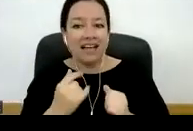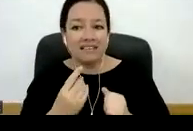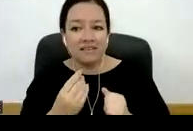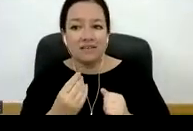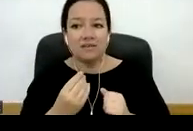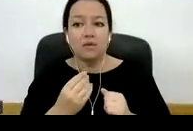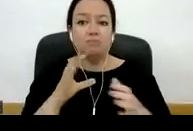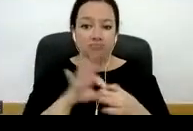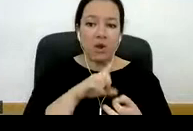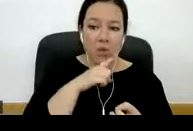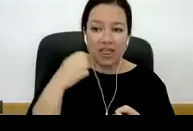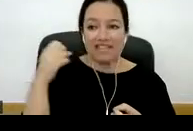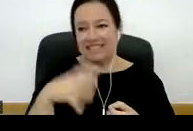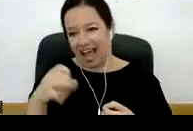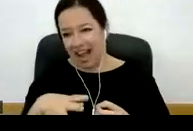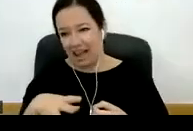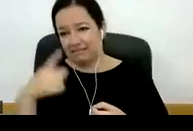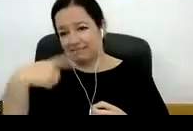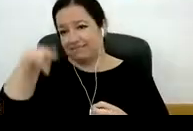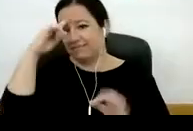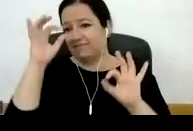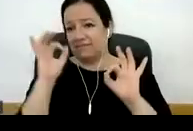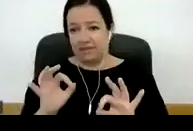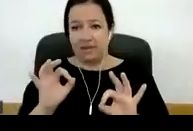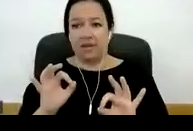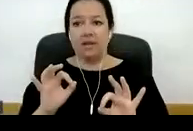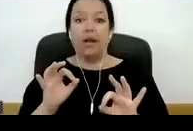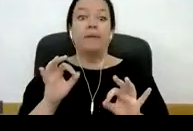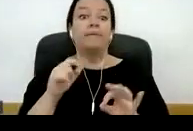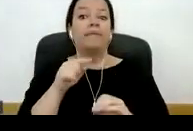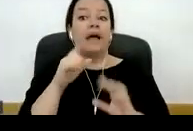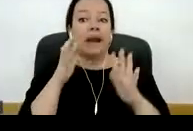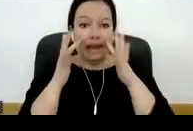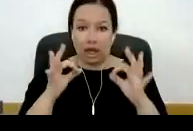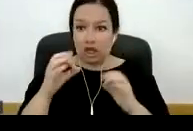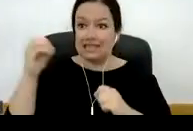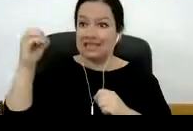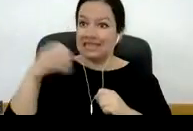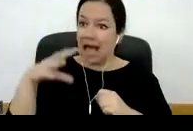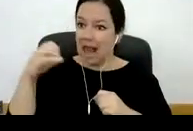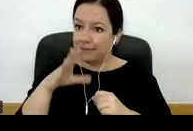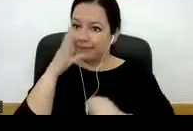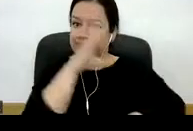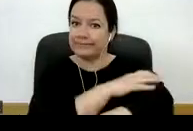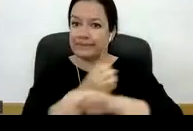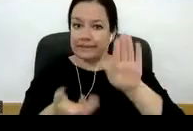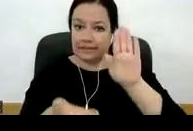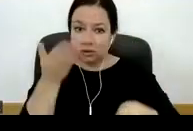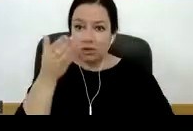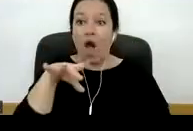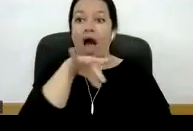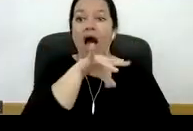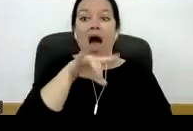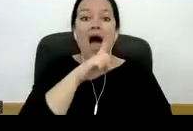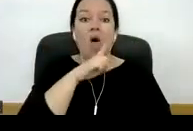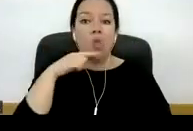comidas dulces, que como sabéis son los principales factores de riesgo, la sal de la hipertensión y el azúcar, sobre todo refinado, de